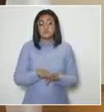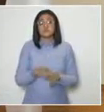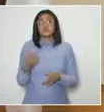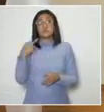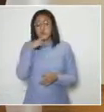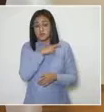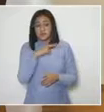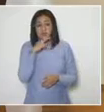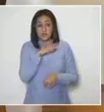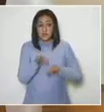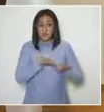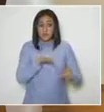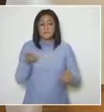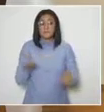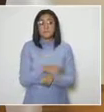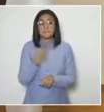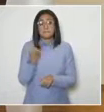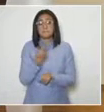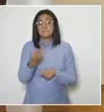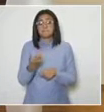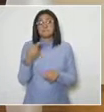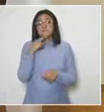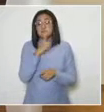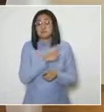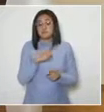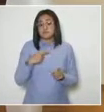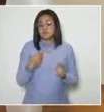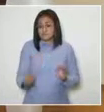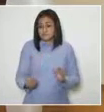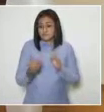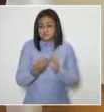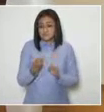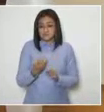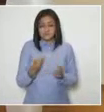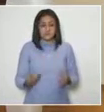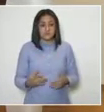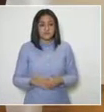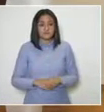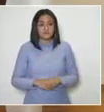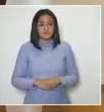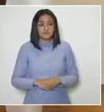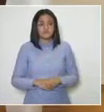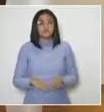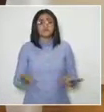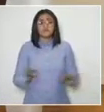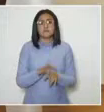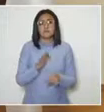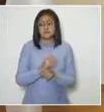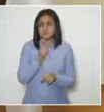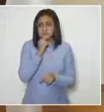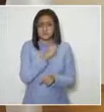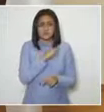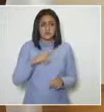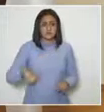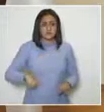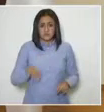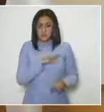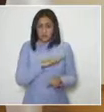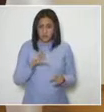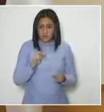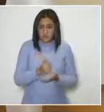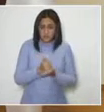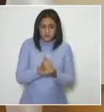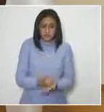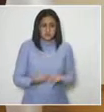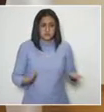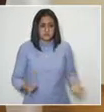porque a ellos les toca la proximidad de los hechos no veo como una policía municipal no puede estar